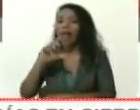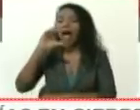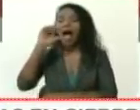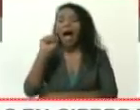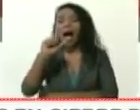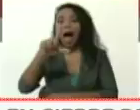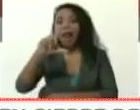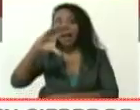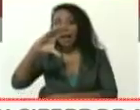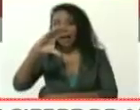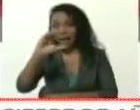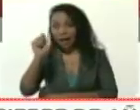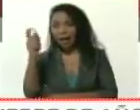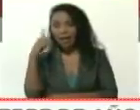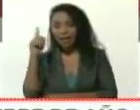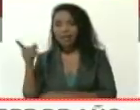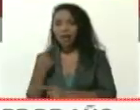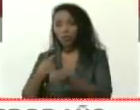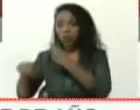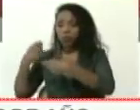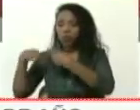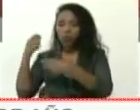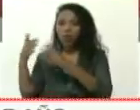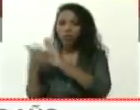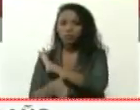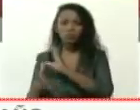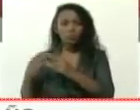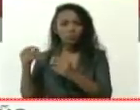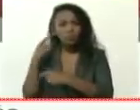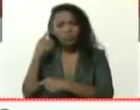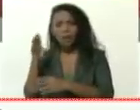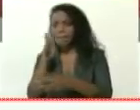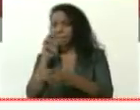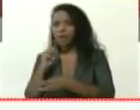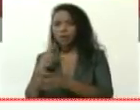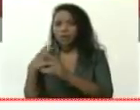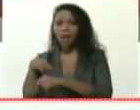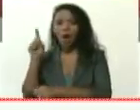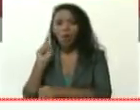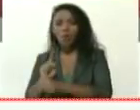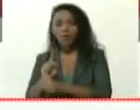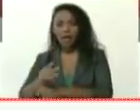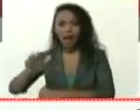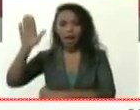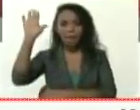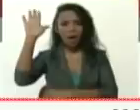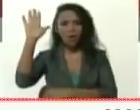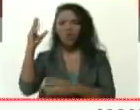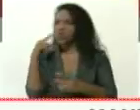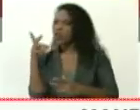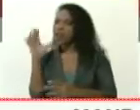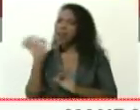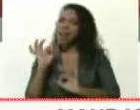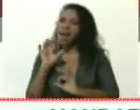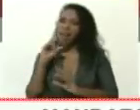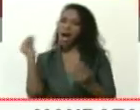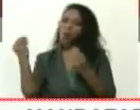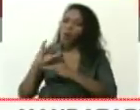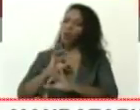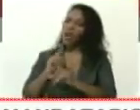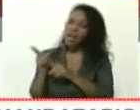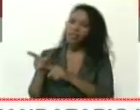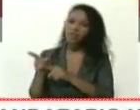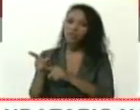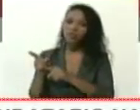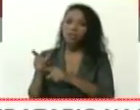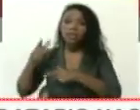un mecanismo de anexión comercial de todos. ¿Saben cuál fue la única mano que se levantó a decir no estoy de acuerdo con eso? La de Hugo Chávez. No había